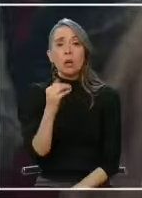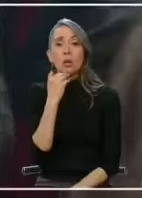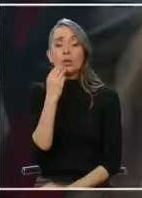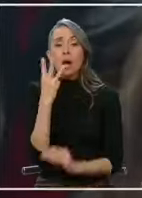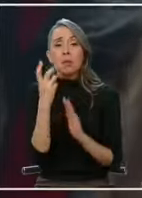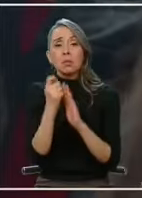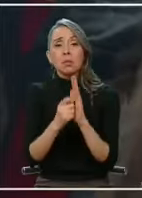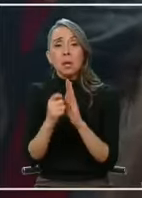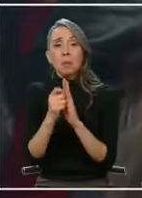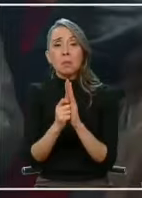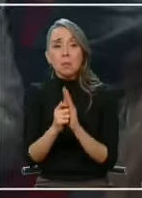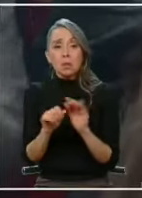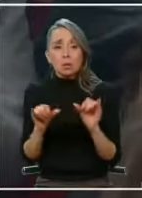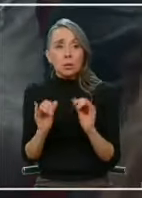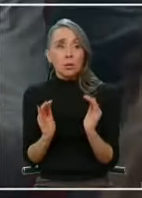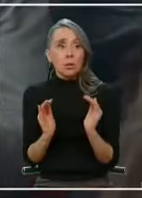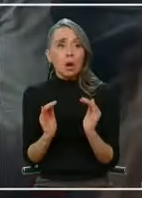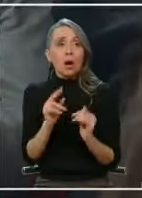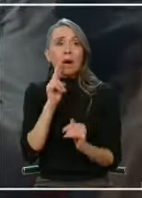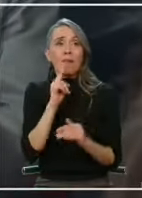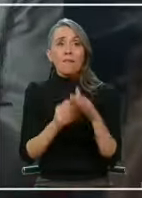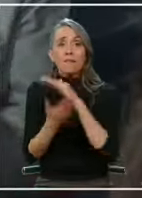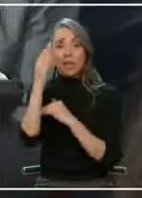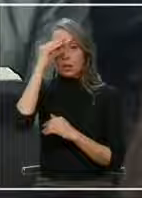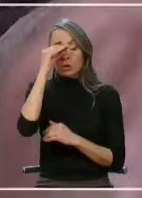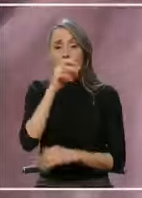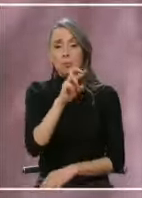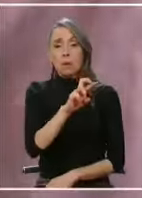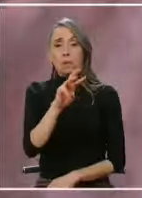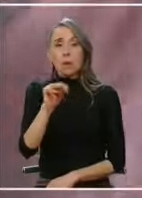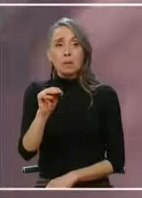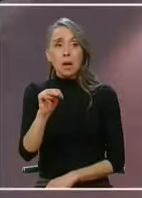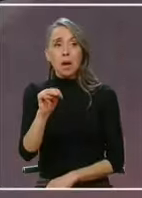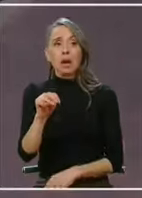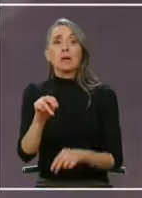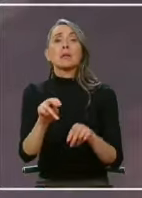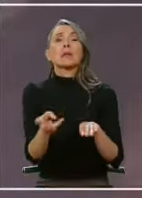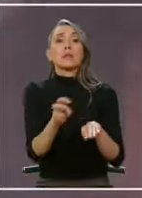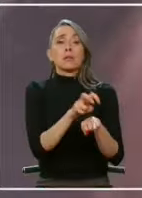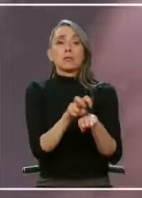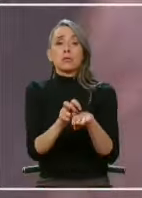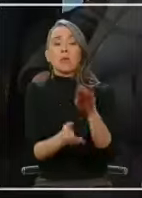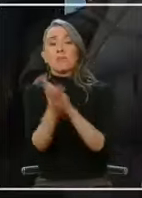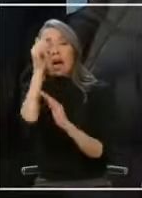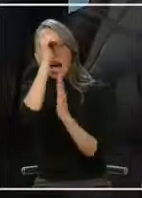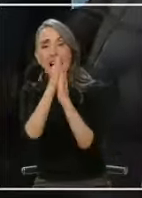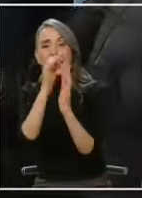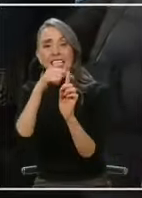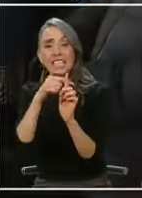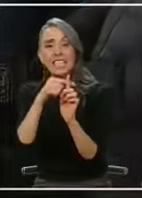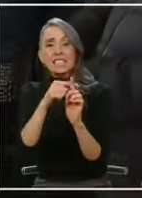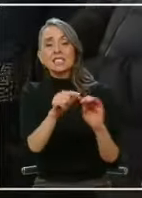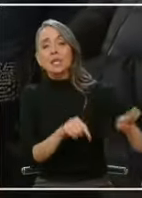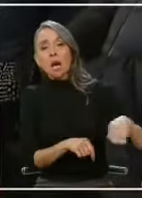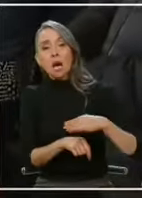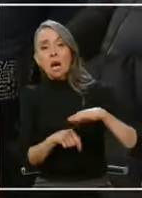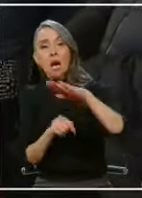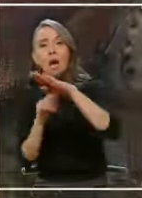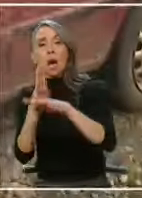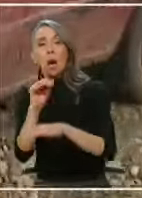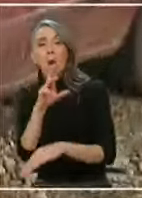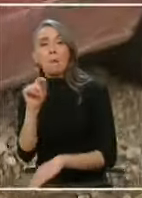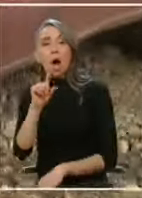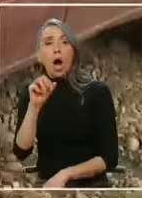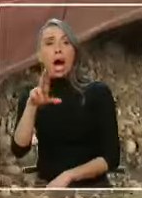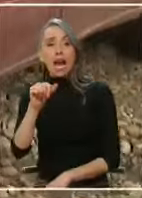solo 3 meses de edad. El viernes en la noche, junto a sus padres, iban en dirección a la iglesia camino a Barros Arana, en la